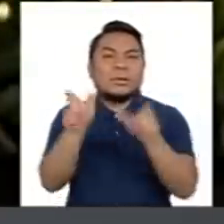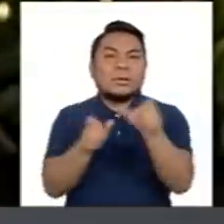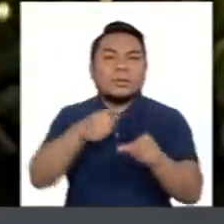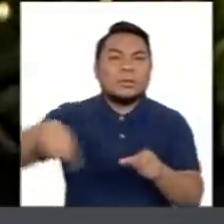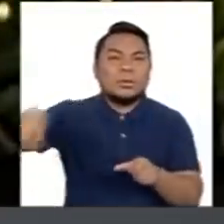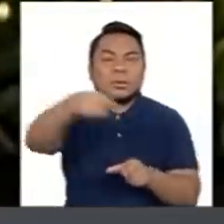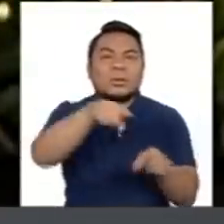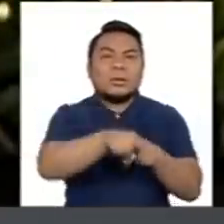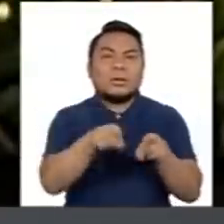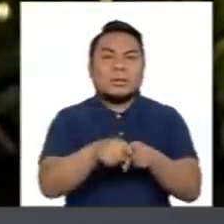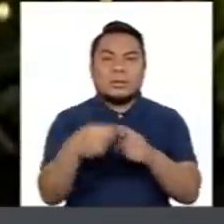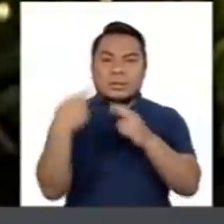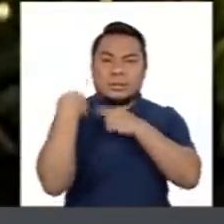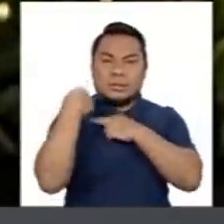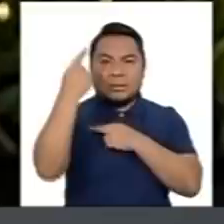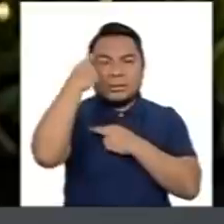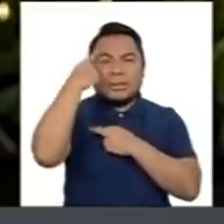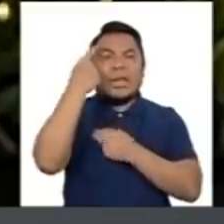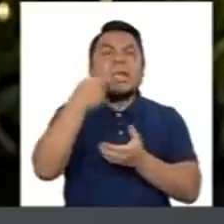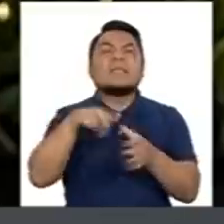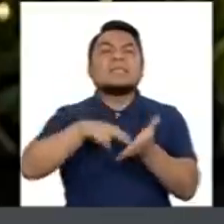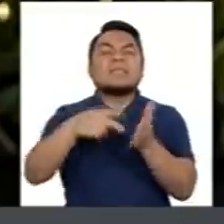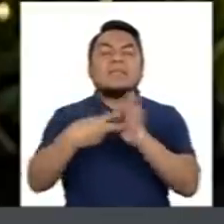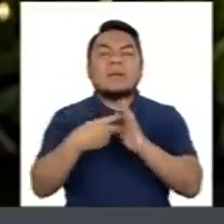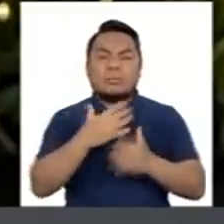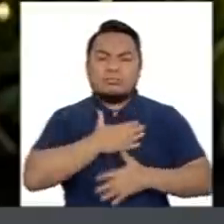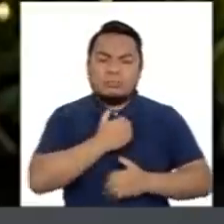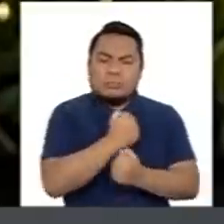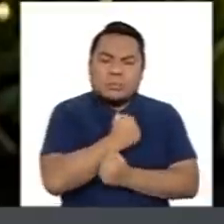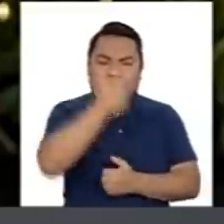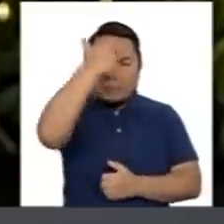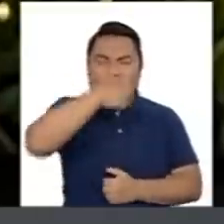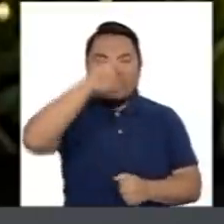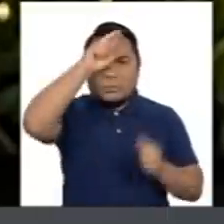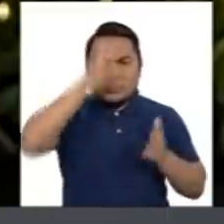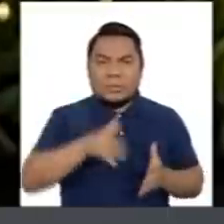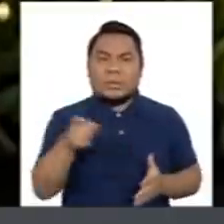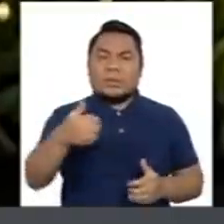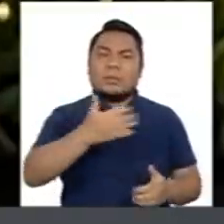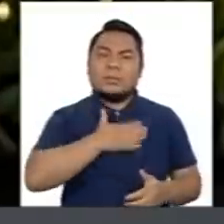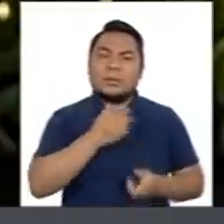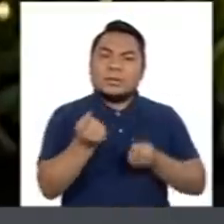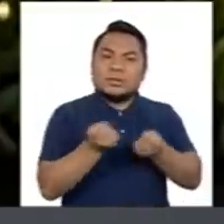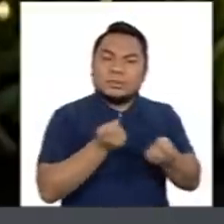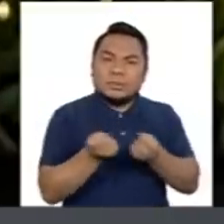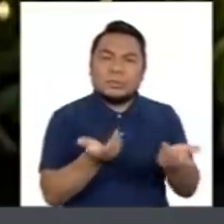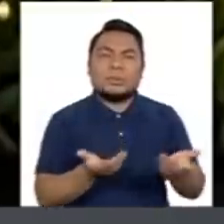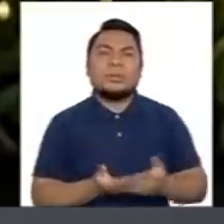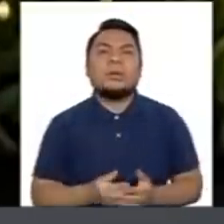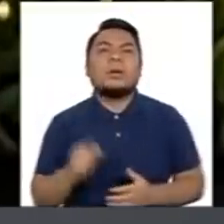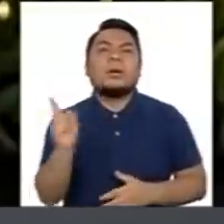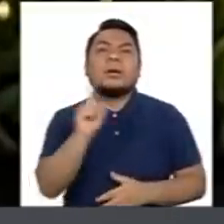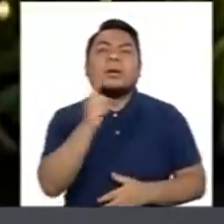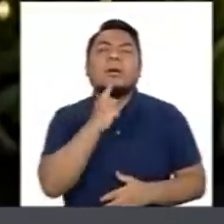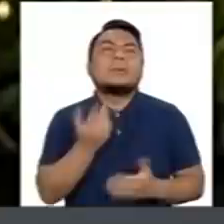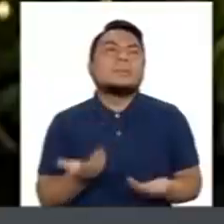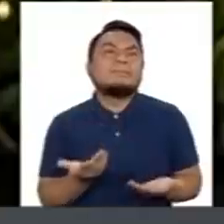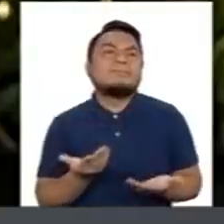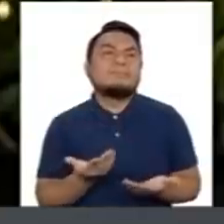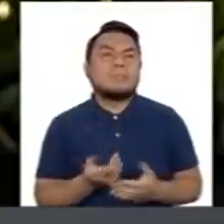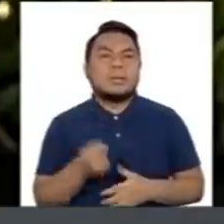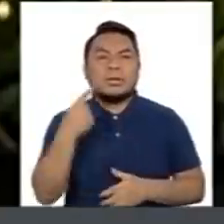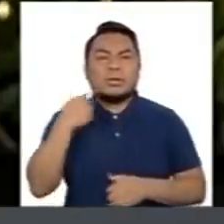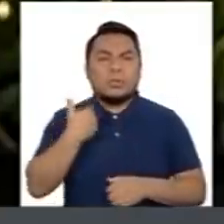que hacer también un auténtico ejercicio de lo que es ciudadanía. Acudir a un ejercicio de control, de seguimiento. No estamos auspiciando